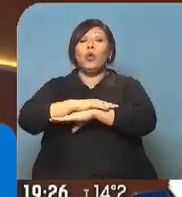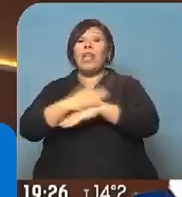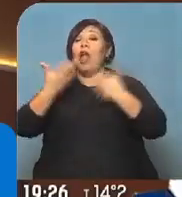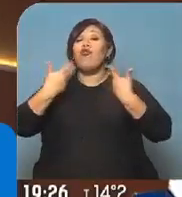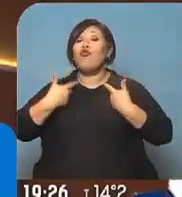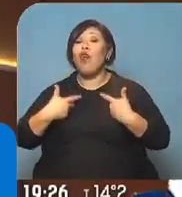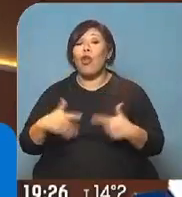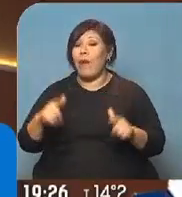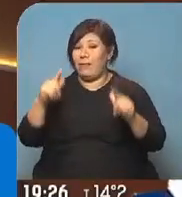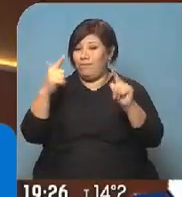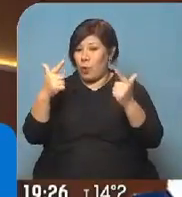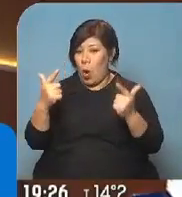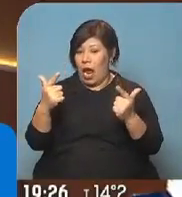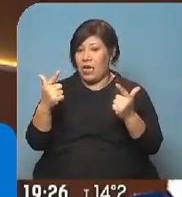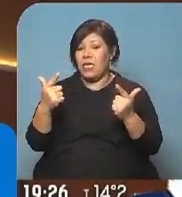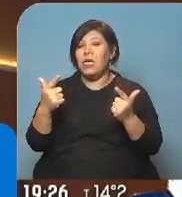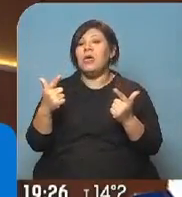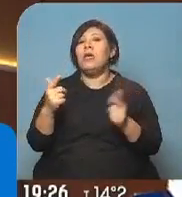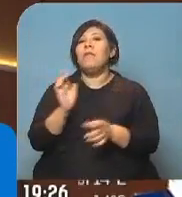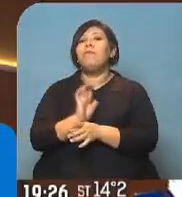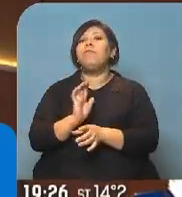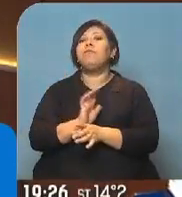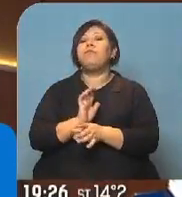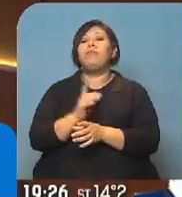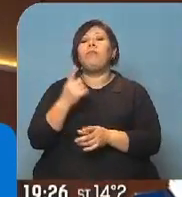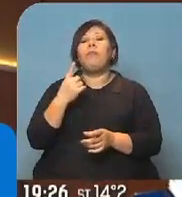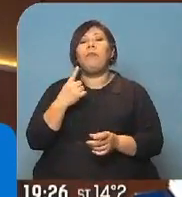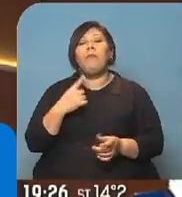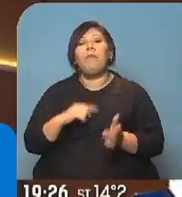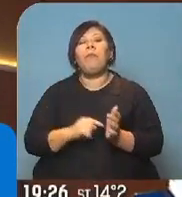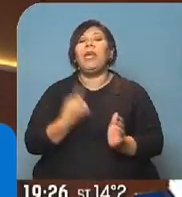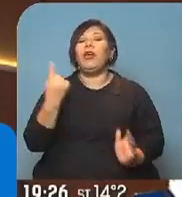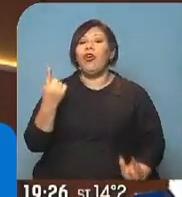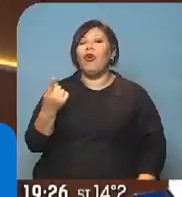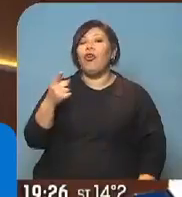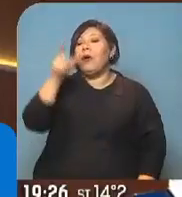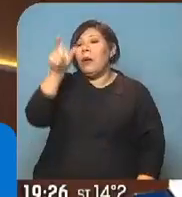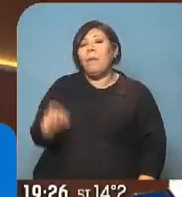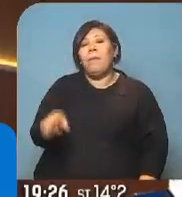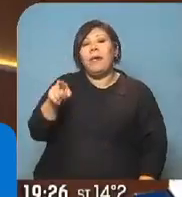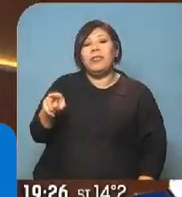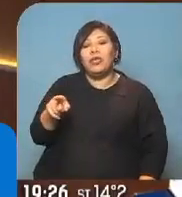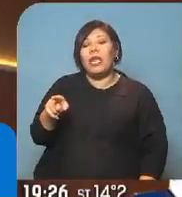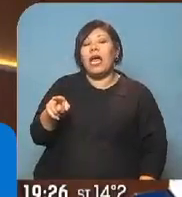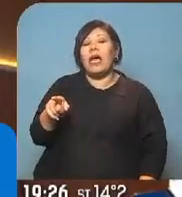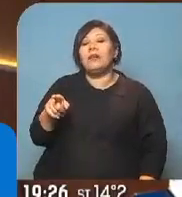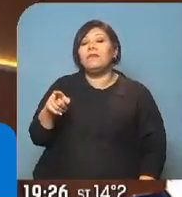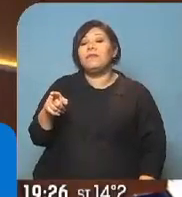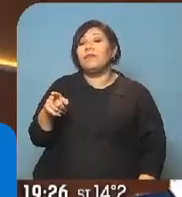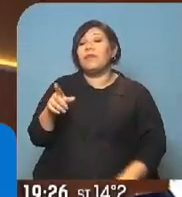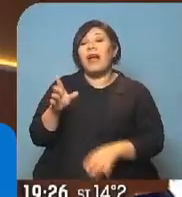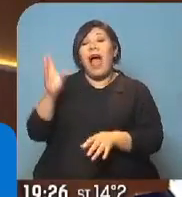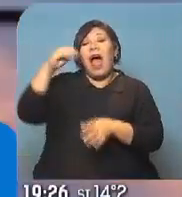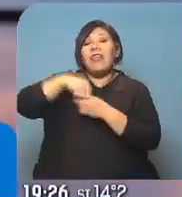estamos en una situación de tal anormalidad que evidentemente los valores que tenemos morales o de otro tipo no existen.